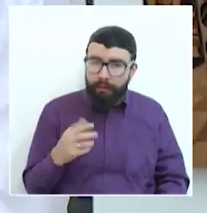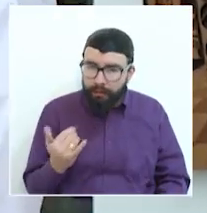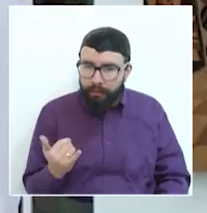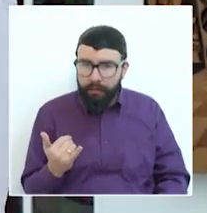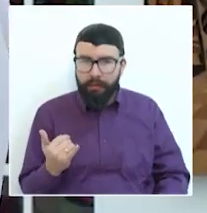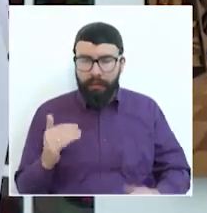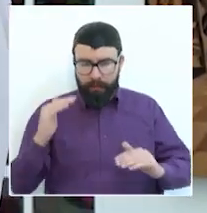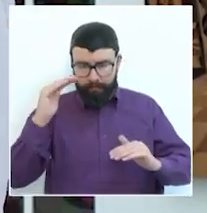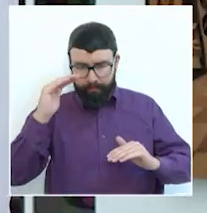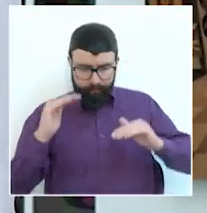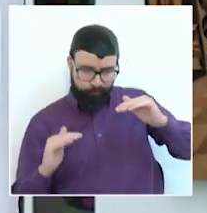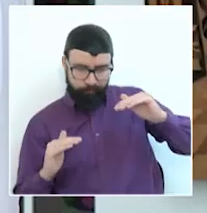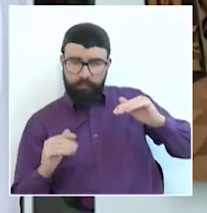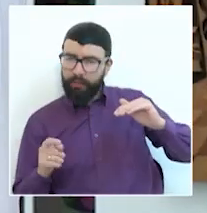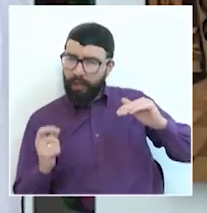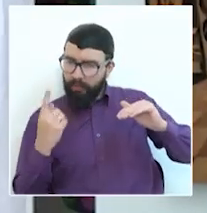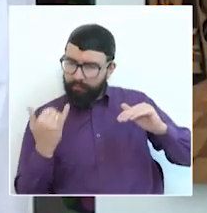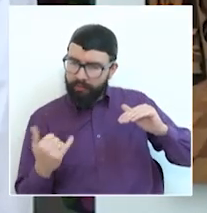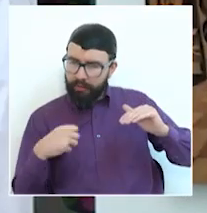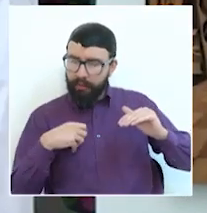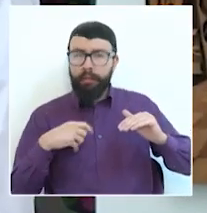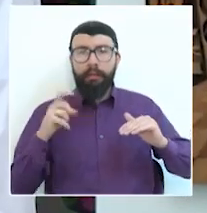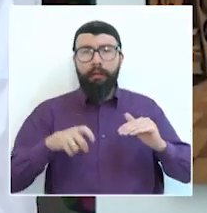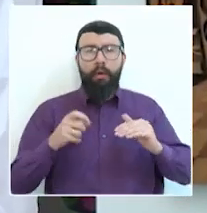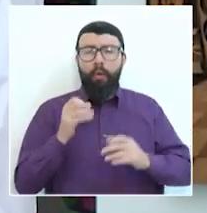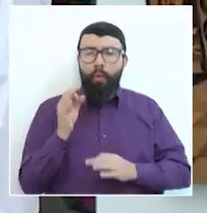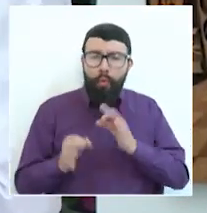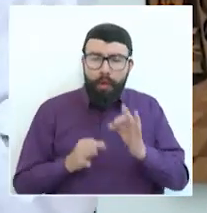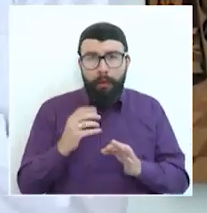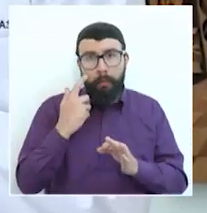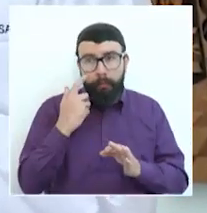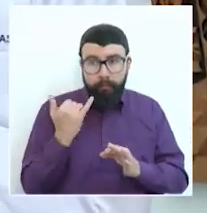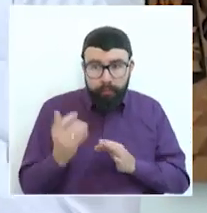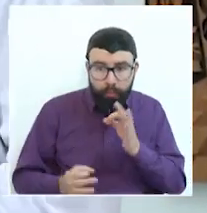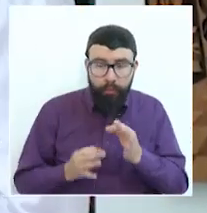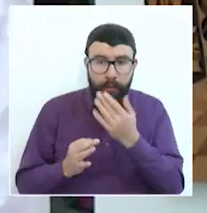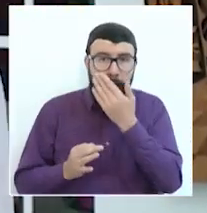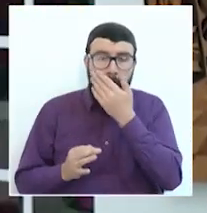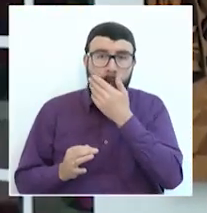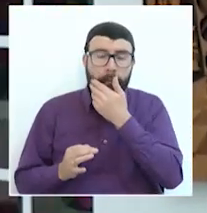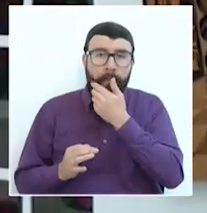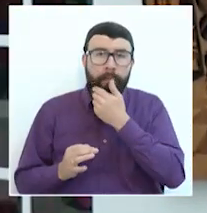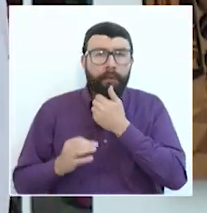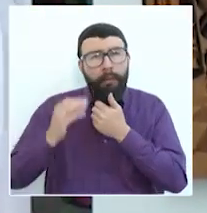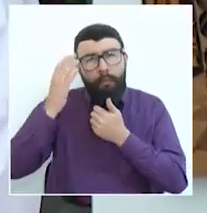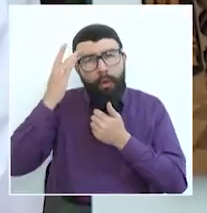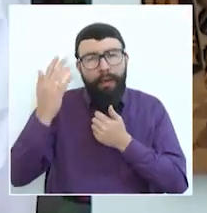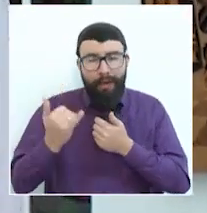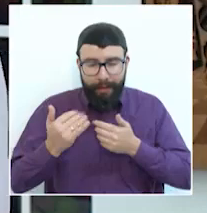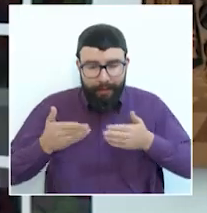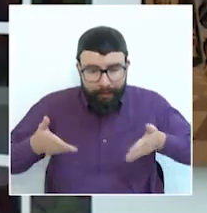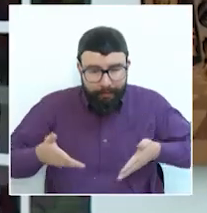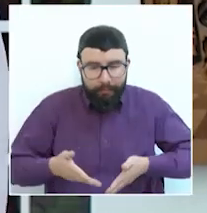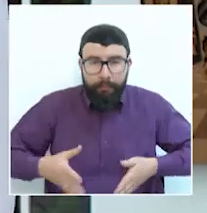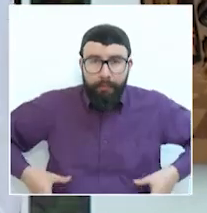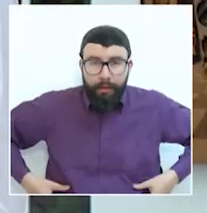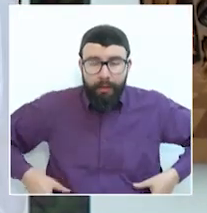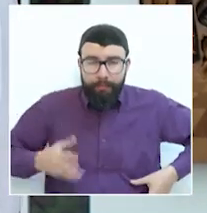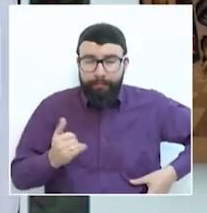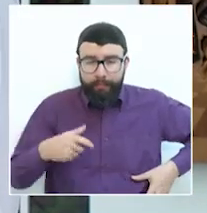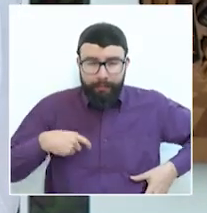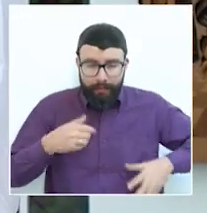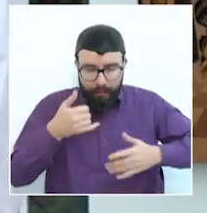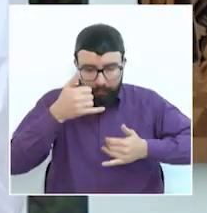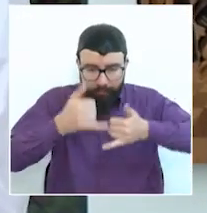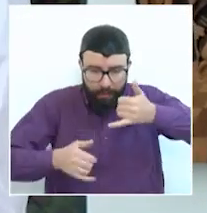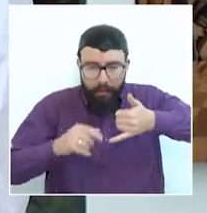abajo que la otra. Hay que tener cuidado porque esto nos dice que en esta parte, en la pelvis, en la cintura pélvica, no hay